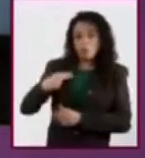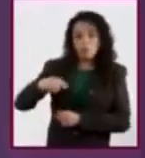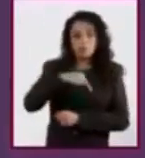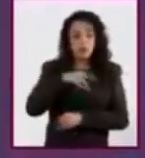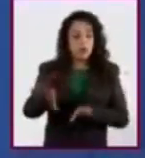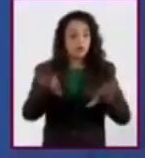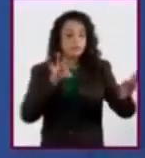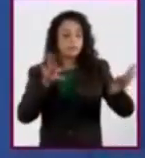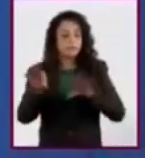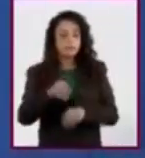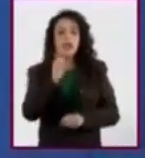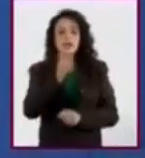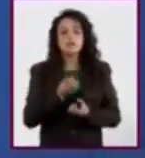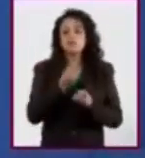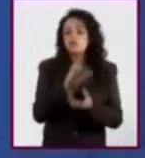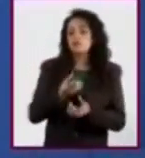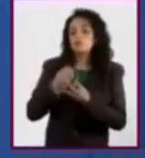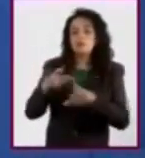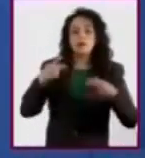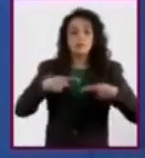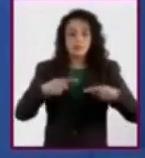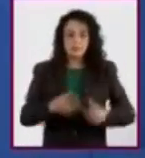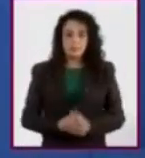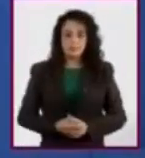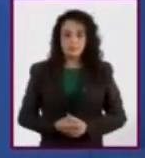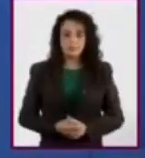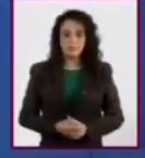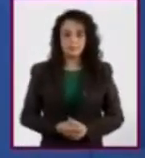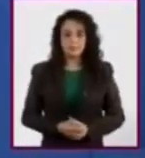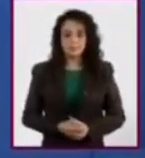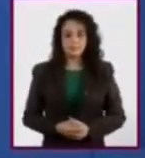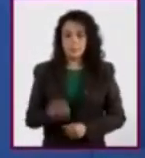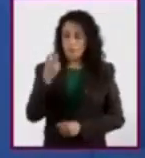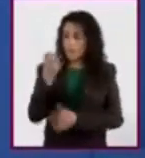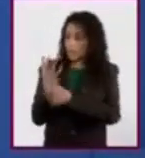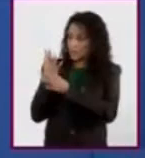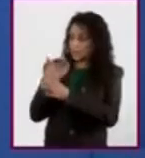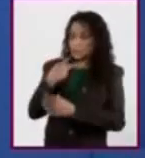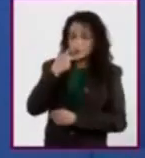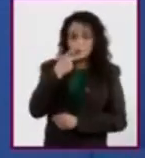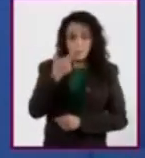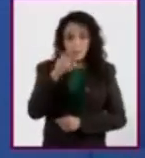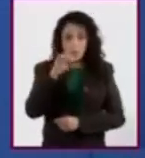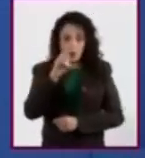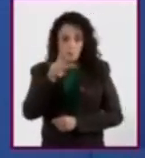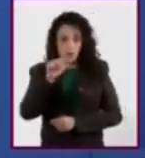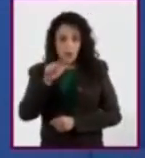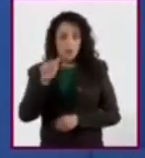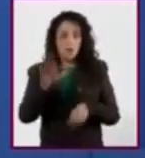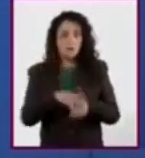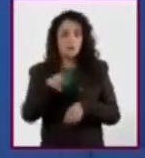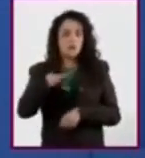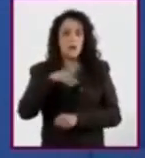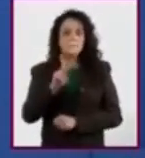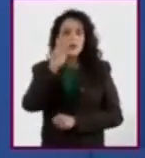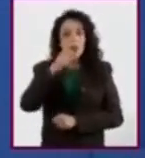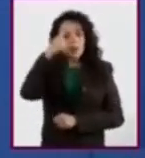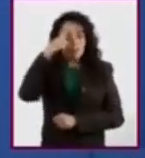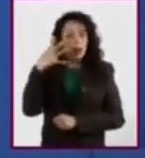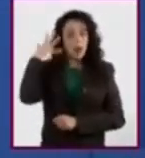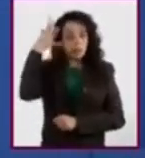demás. Lo que comentó Giovanna en cuanto a sus expectativas o planes, ¿tiene que ver con la equidad de